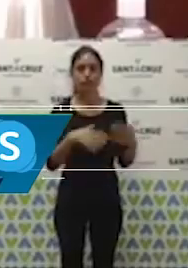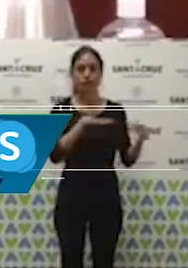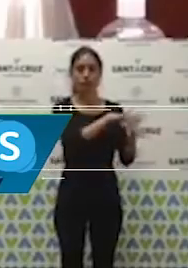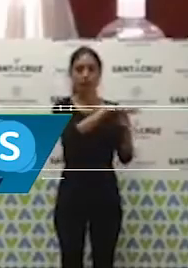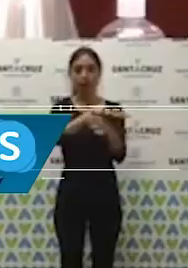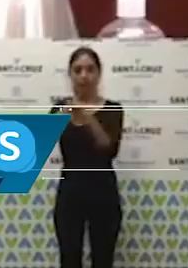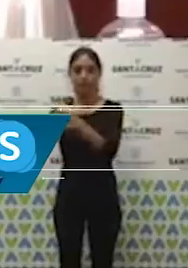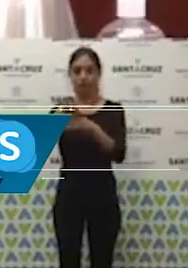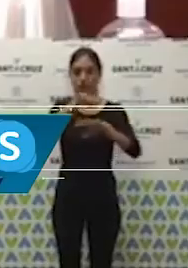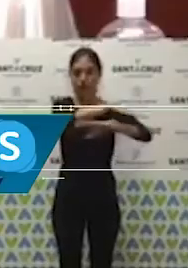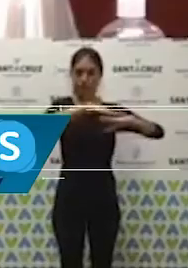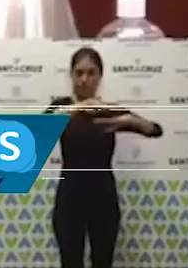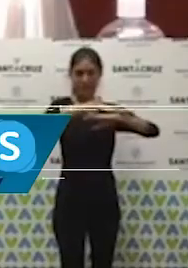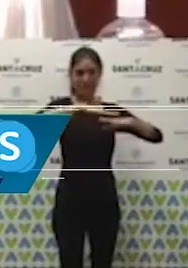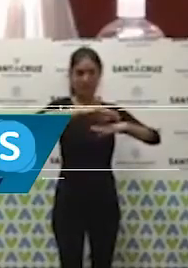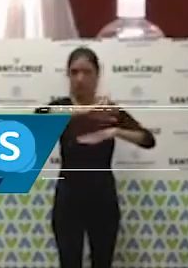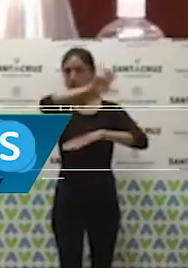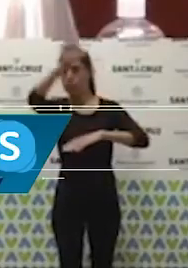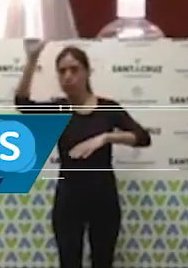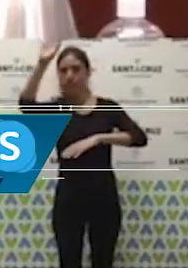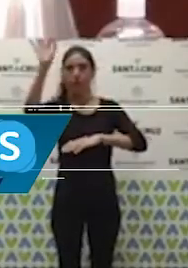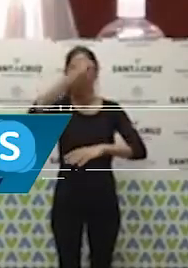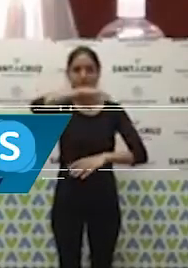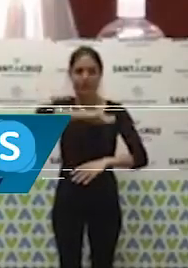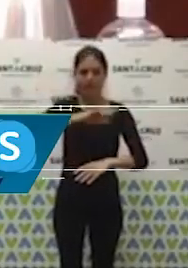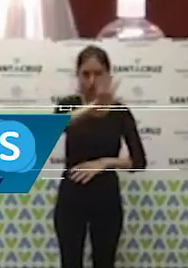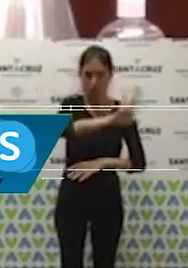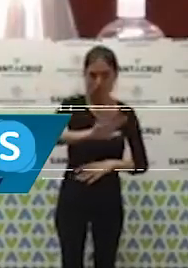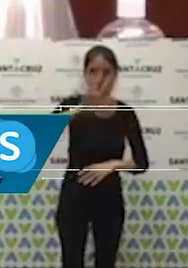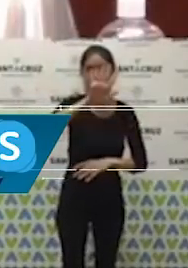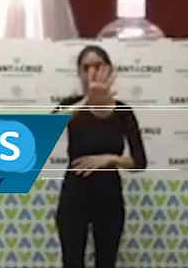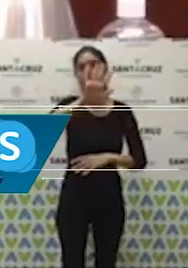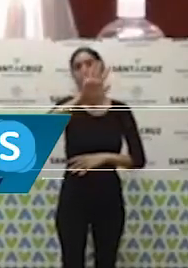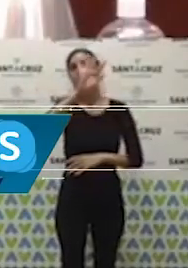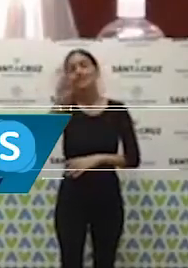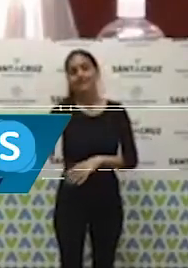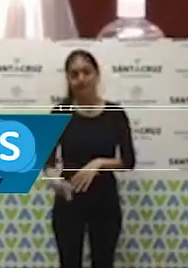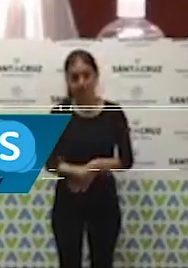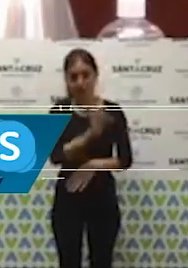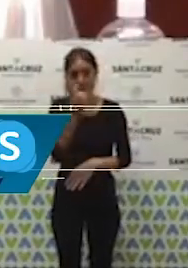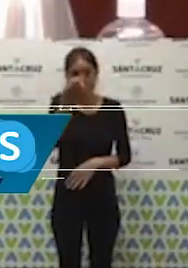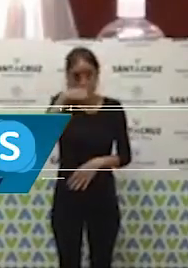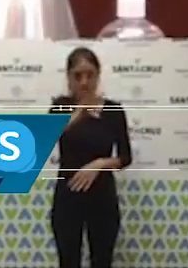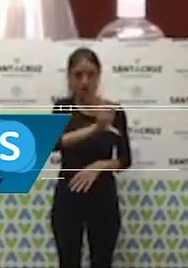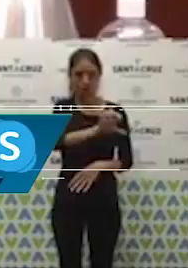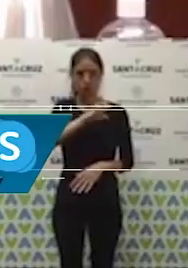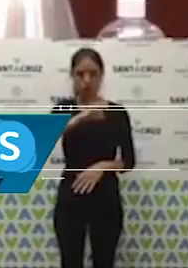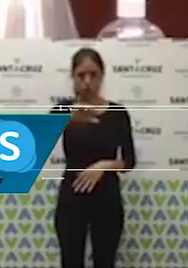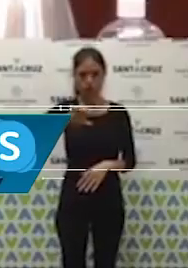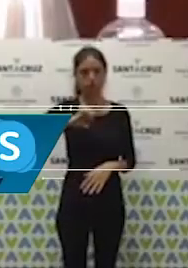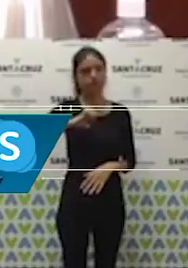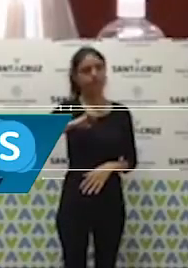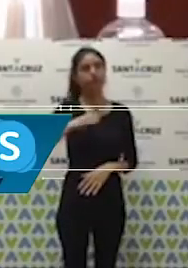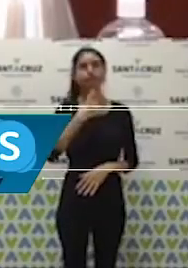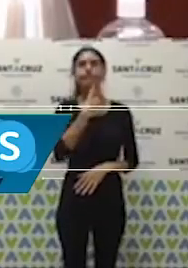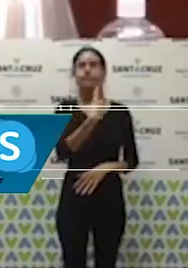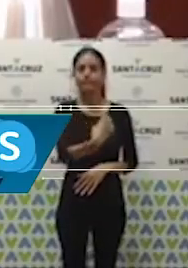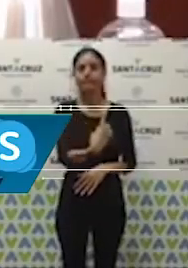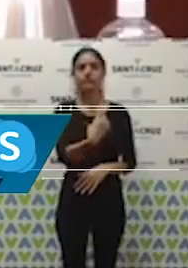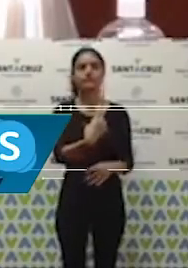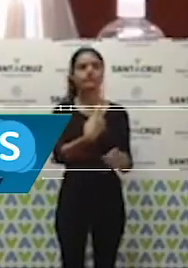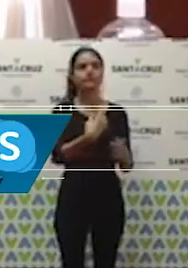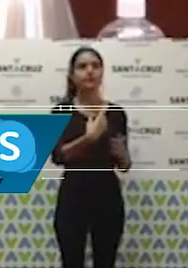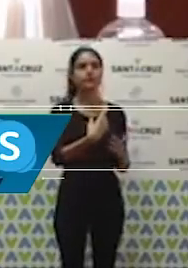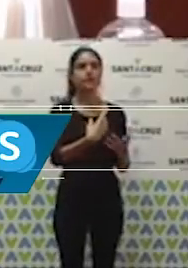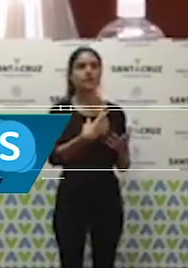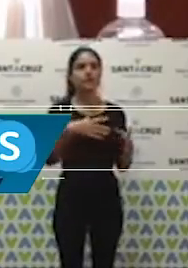capital, en La Laguna más complicado, pero en otros municipios donde gobierna Soy Coalición puede darse estas mociones de censura. Y se está hablando del gobierno.